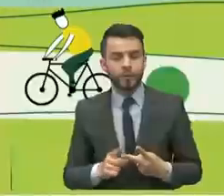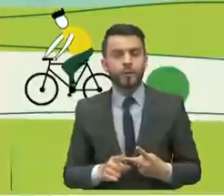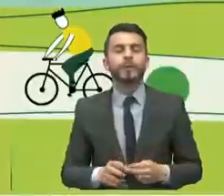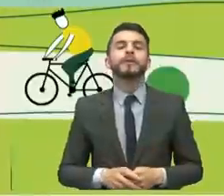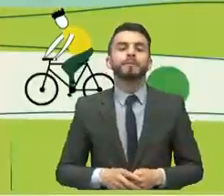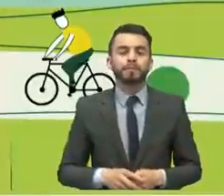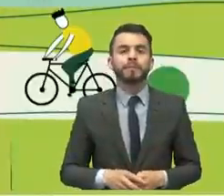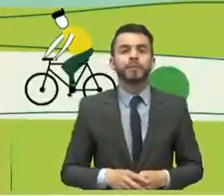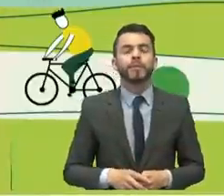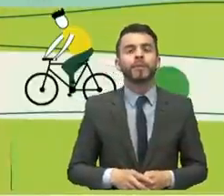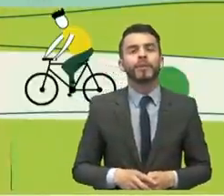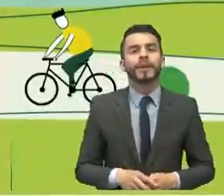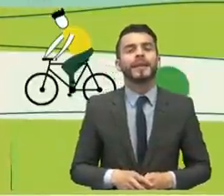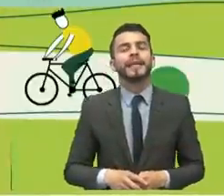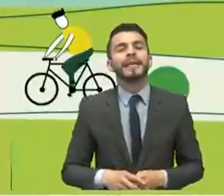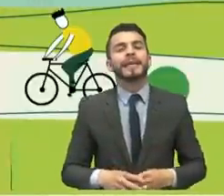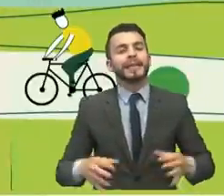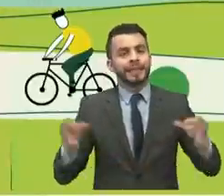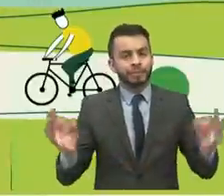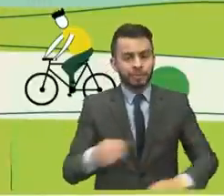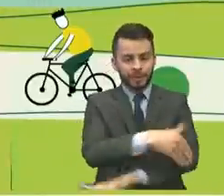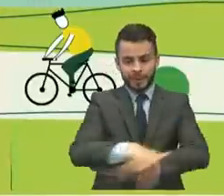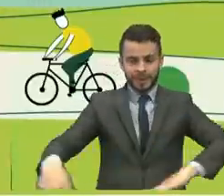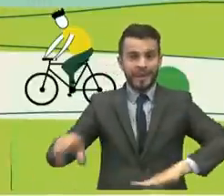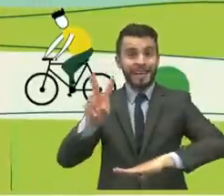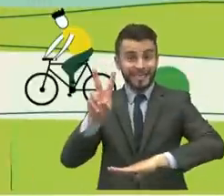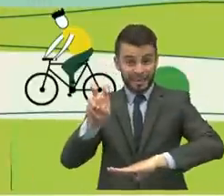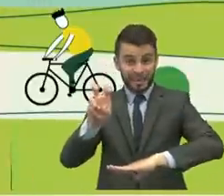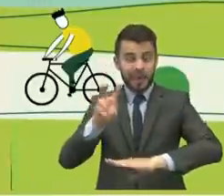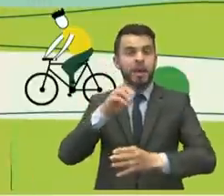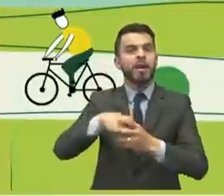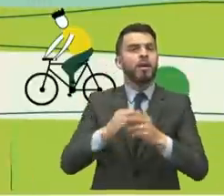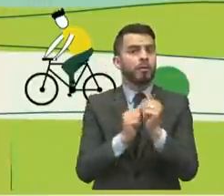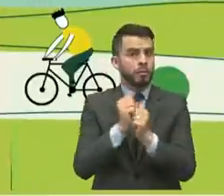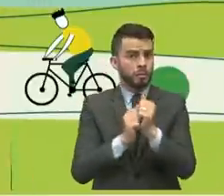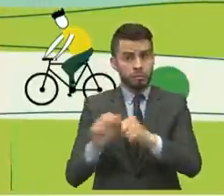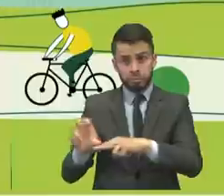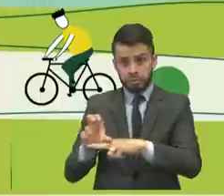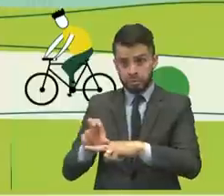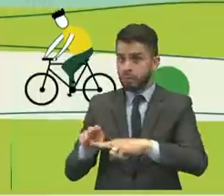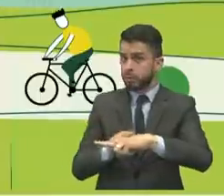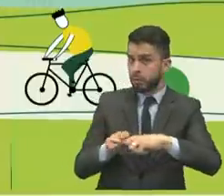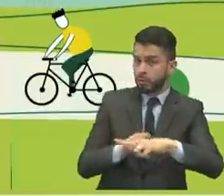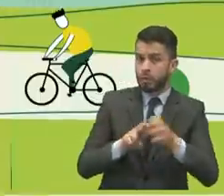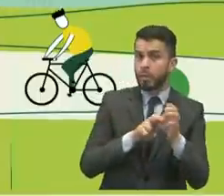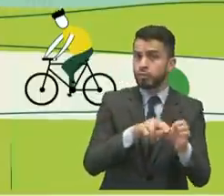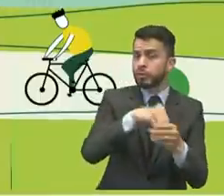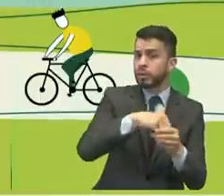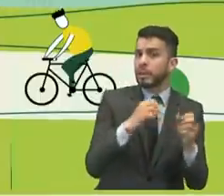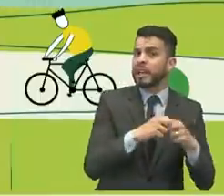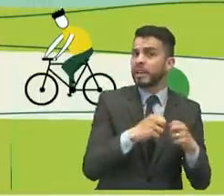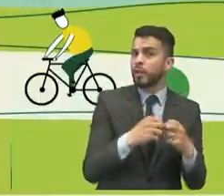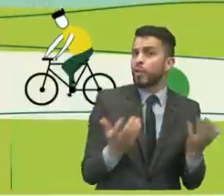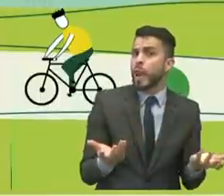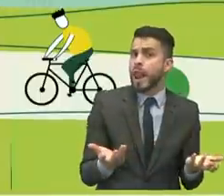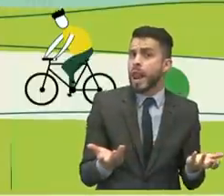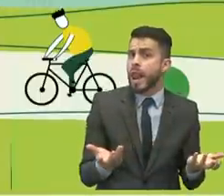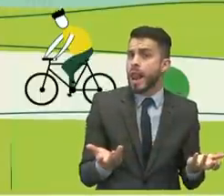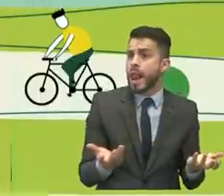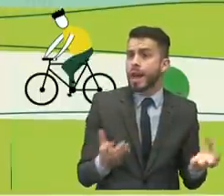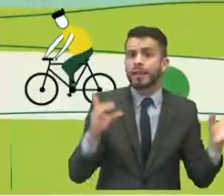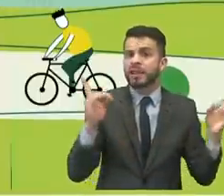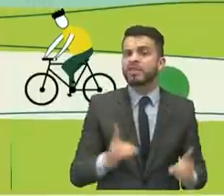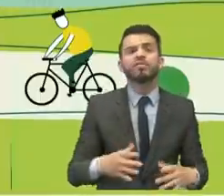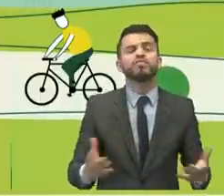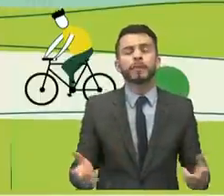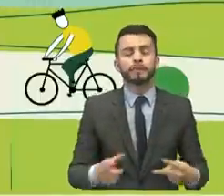¿cuál será finalmente el medio de transporte para el corredor verde? Usted mencionó tranvías, buses eléctricos, pero finalmente, ¿cuándo se decide cuál será el medio de